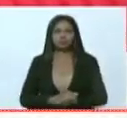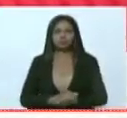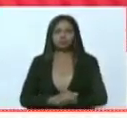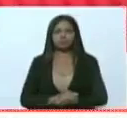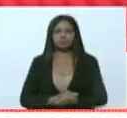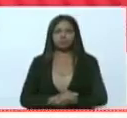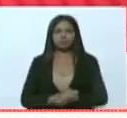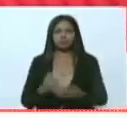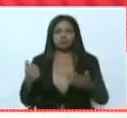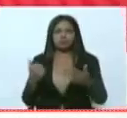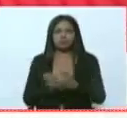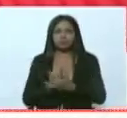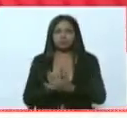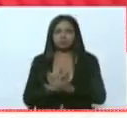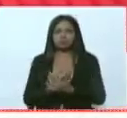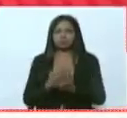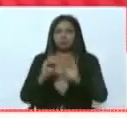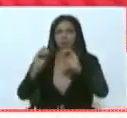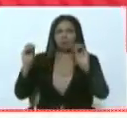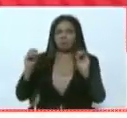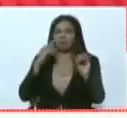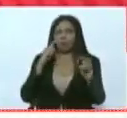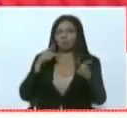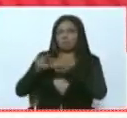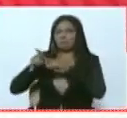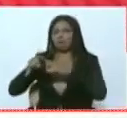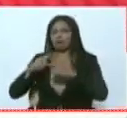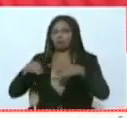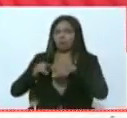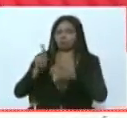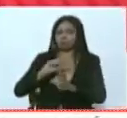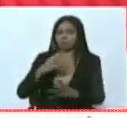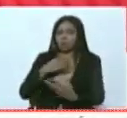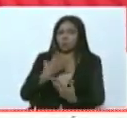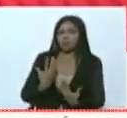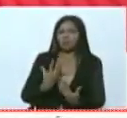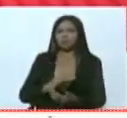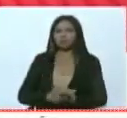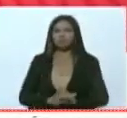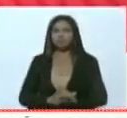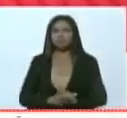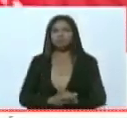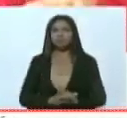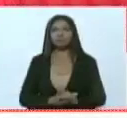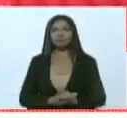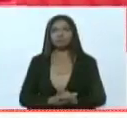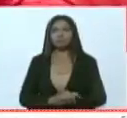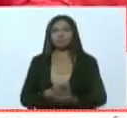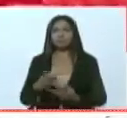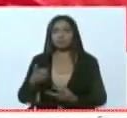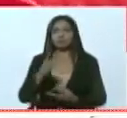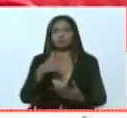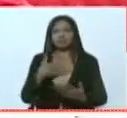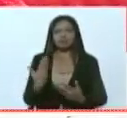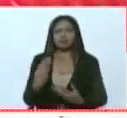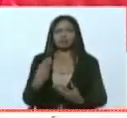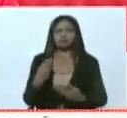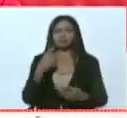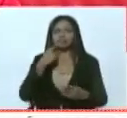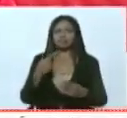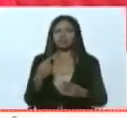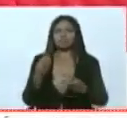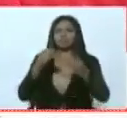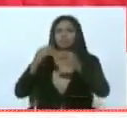Sin chantaje, nadie debe chantajear a nadie. Por ahí ha pretendido chantajear el